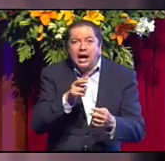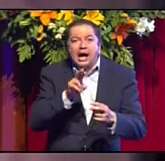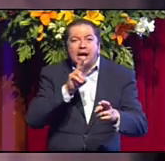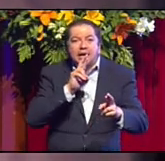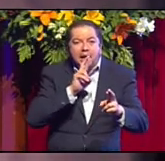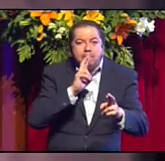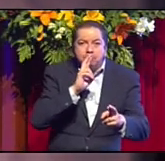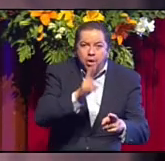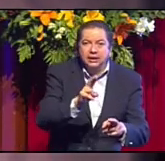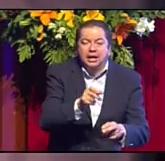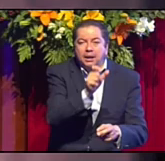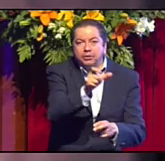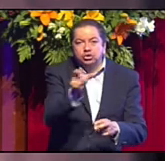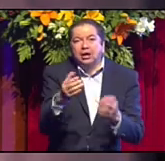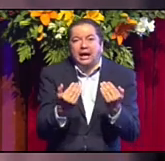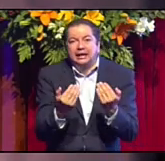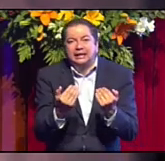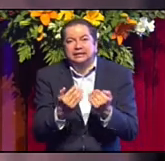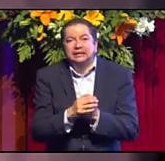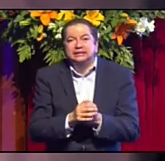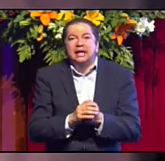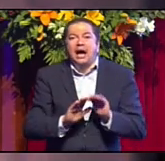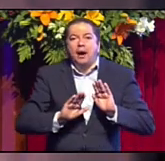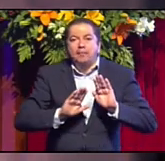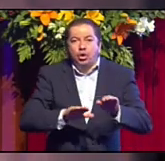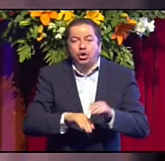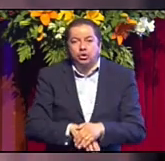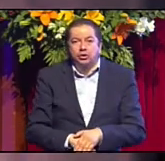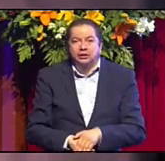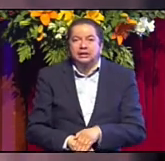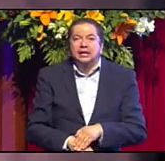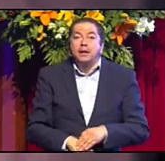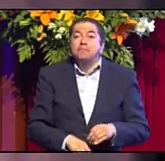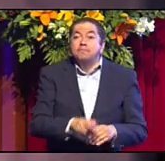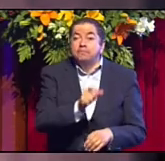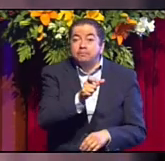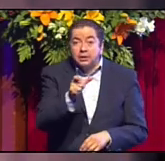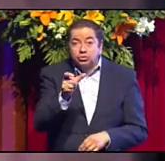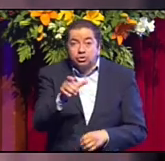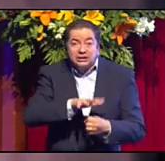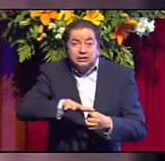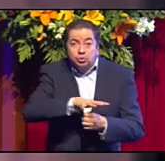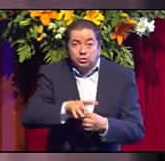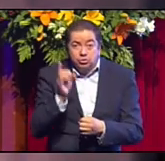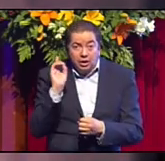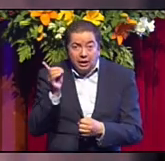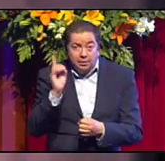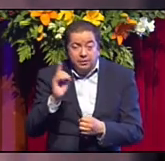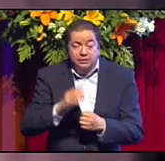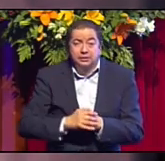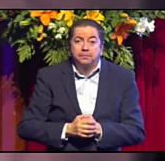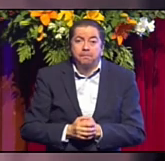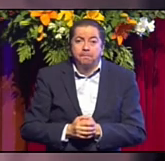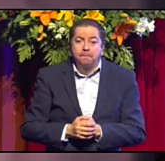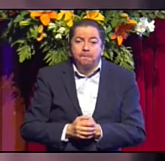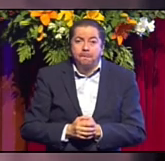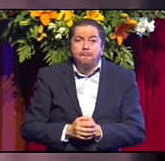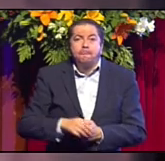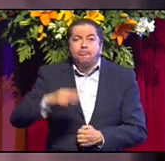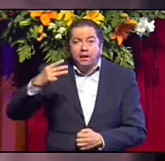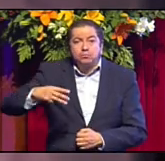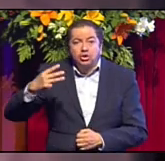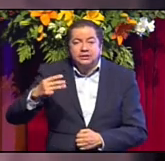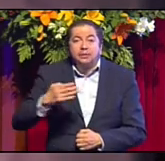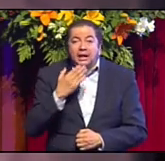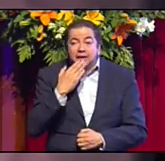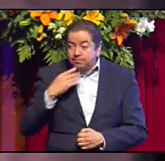aquellas personas que requieren efectivamente este apoyo. Particularmente aquellas personas que están en situación de discapacidad. El municipio